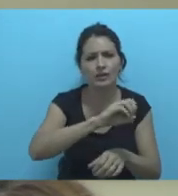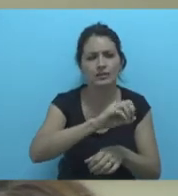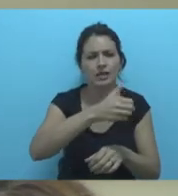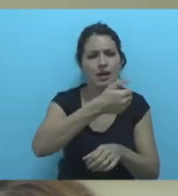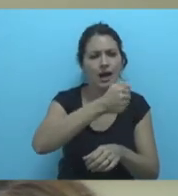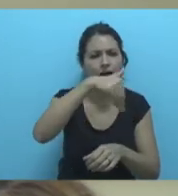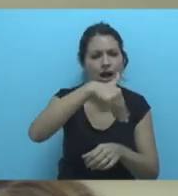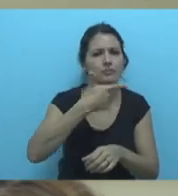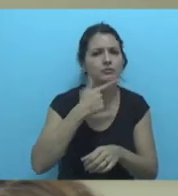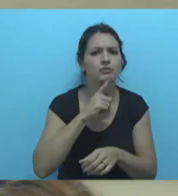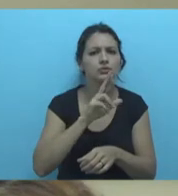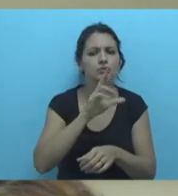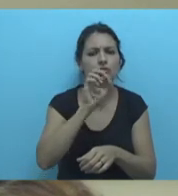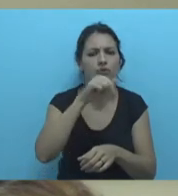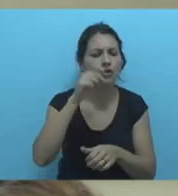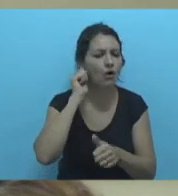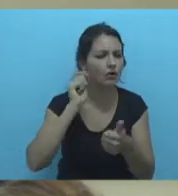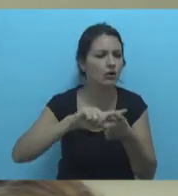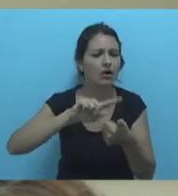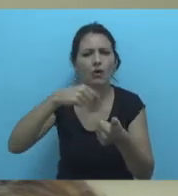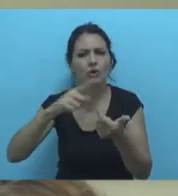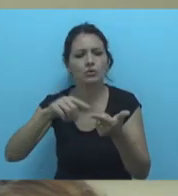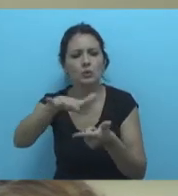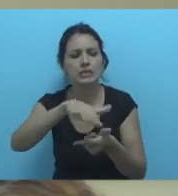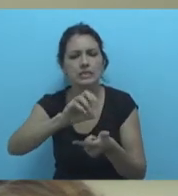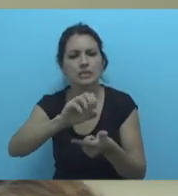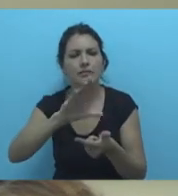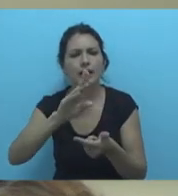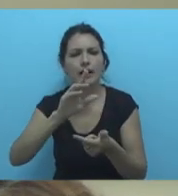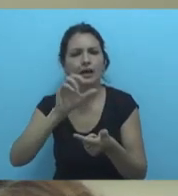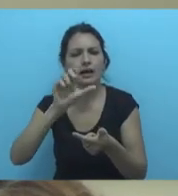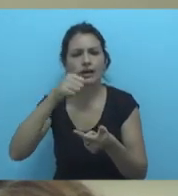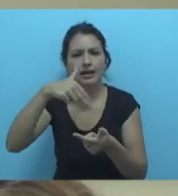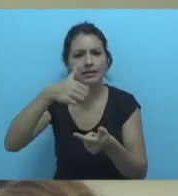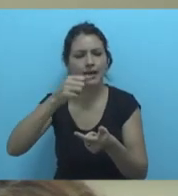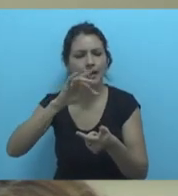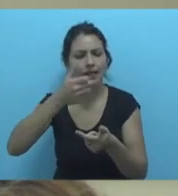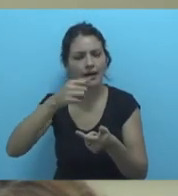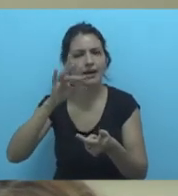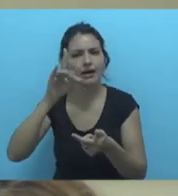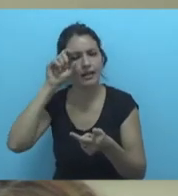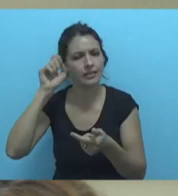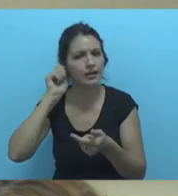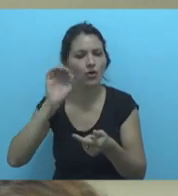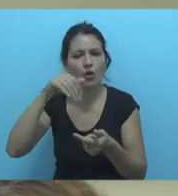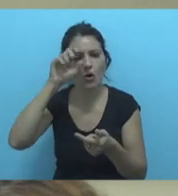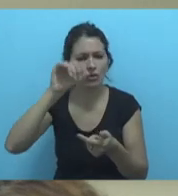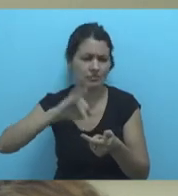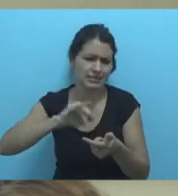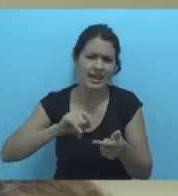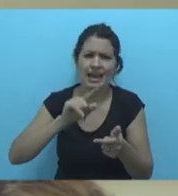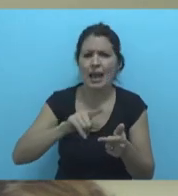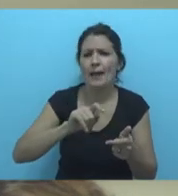del Frade y un montón de diputadas y diputadas nos llegan, principalmente en el caso de Carlitos, que tiene que ver con